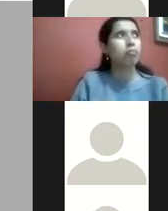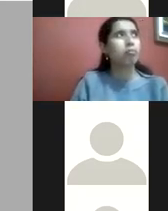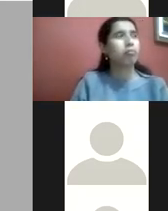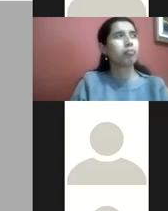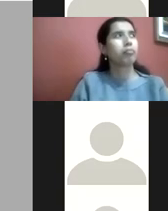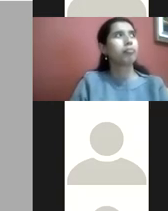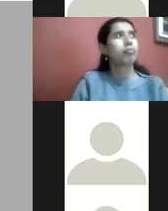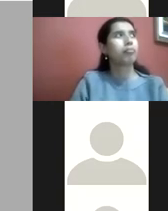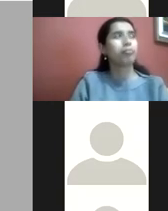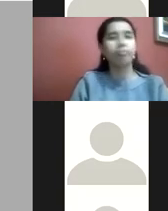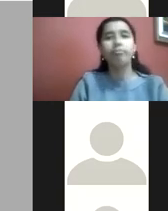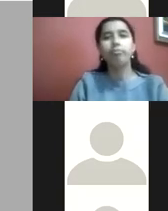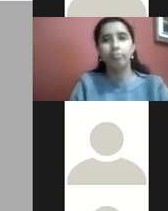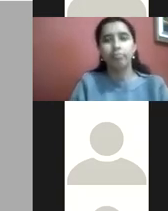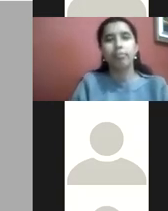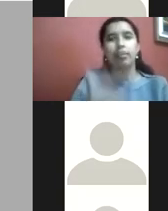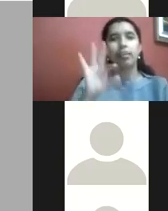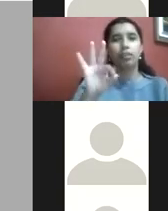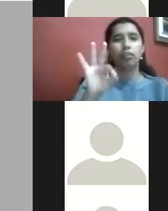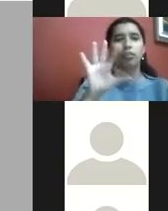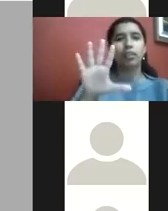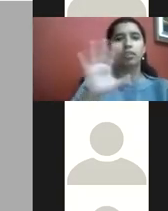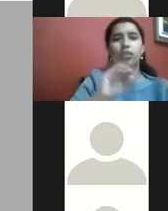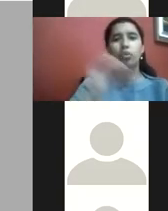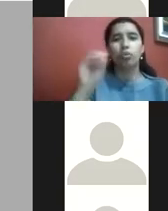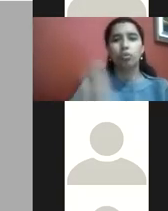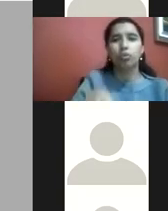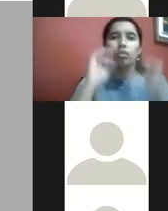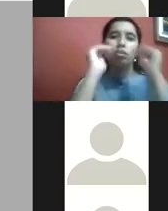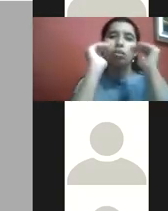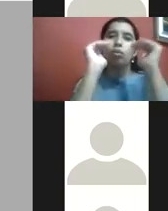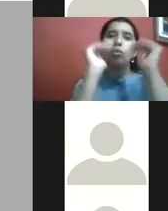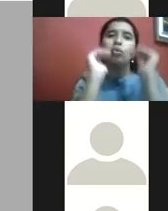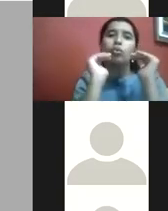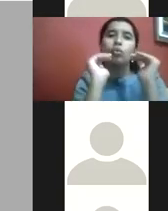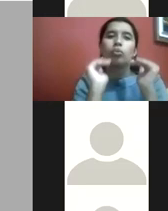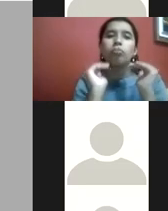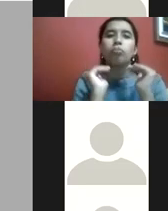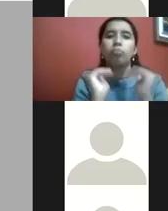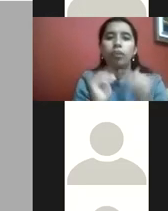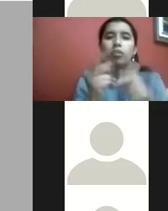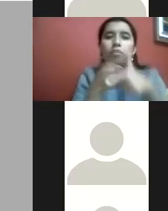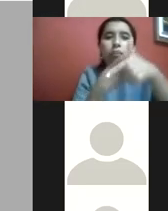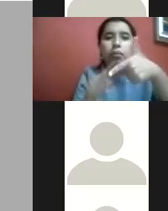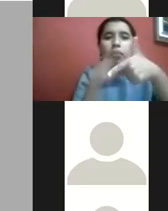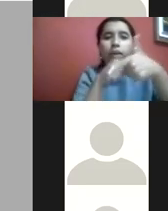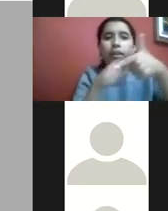95%. Entonces, aquí los pasos son sencillos. Vamos a tener que dividir entre 100.